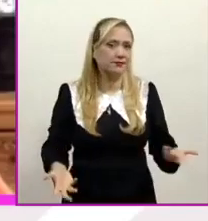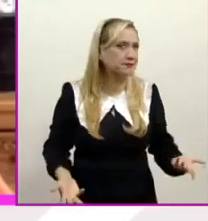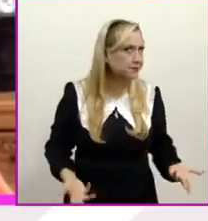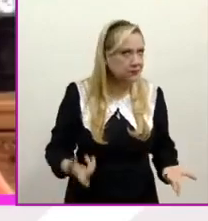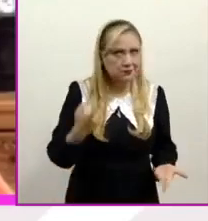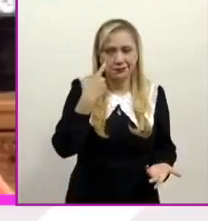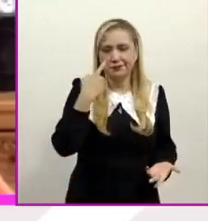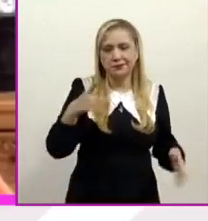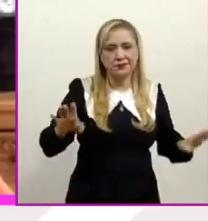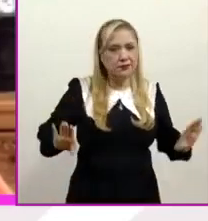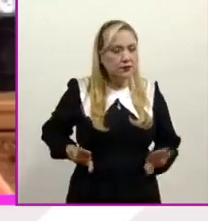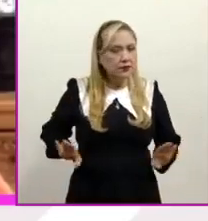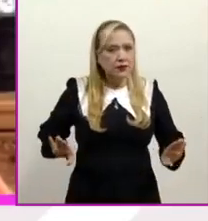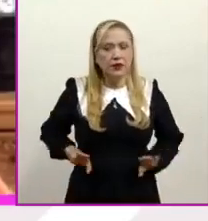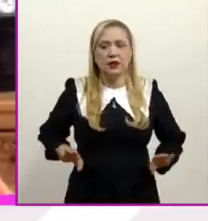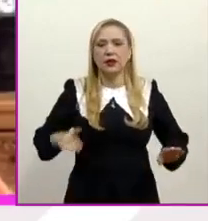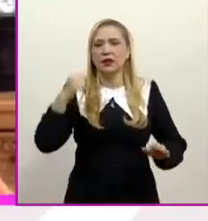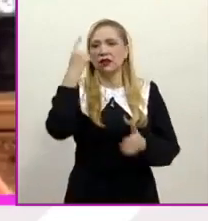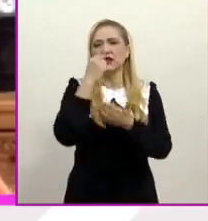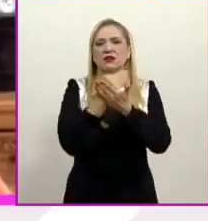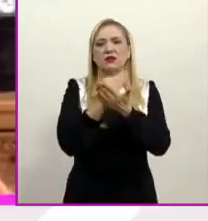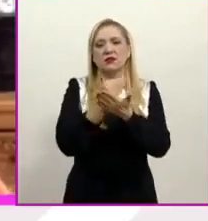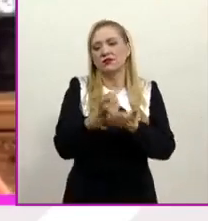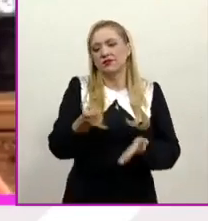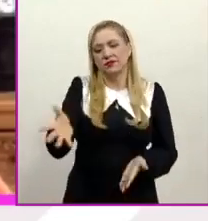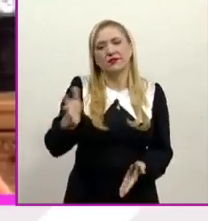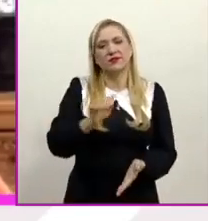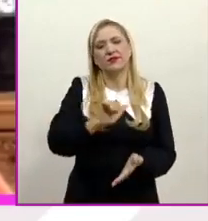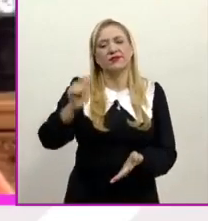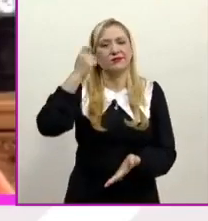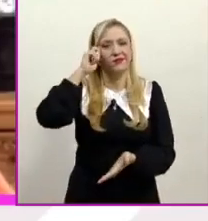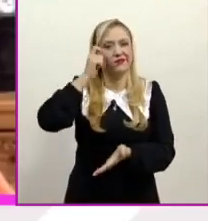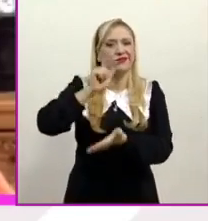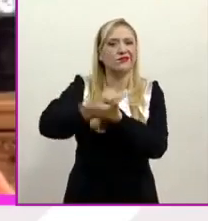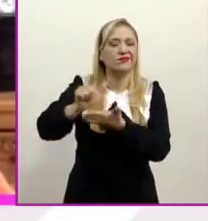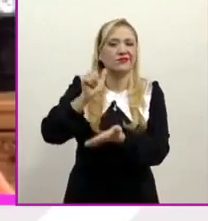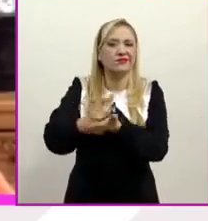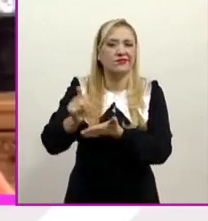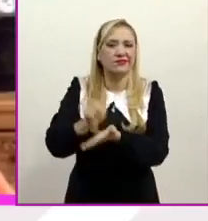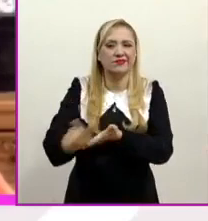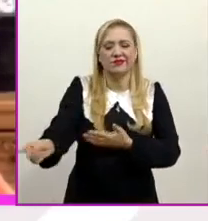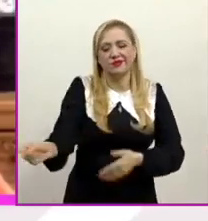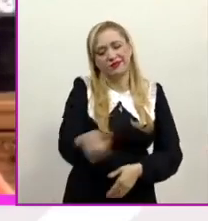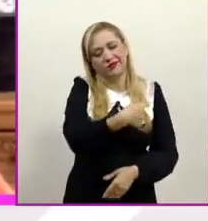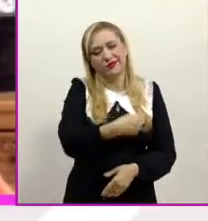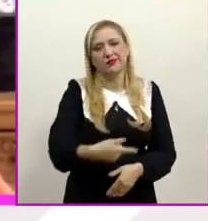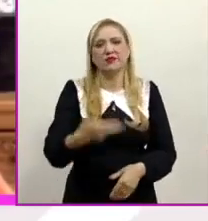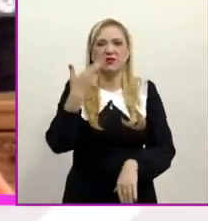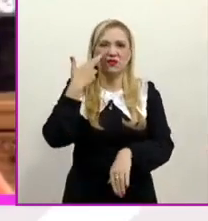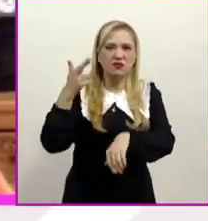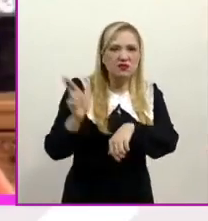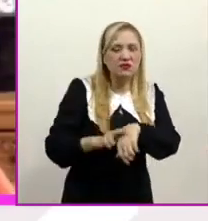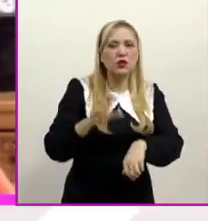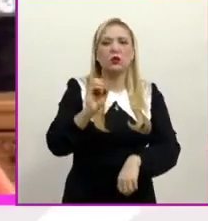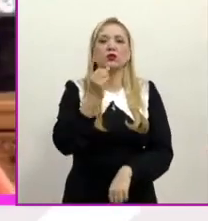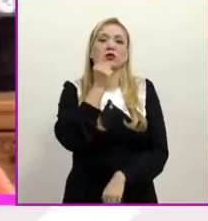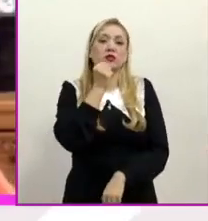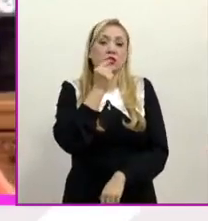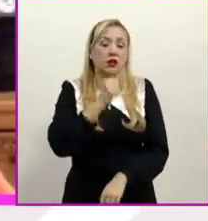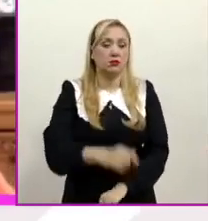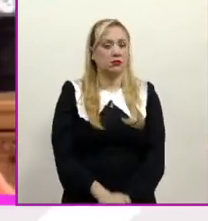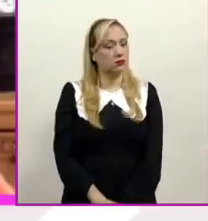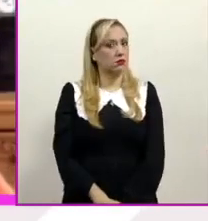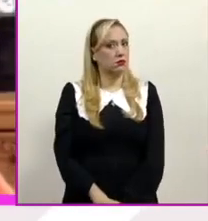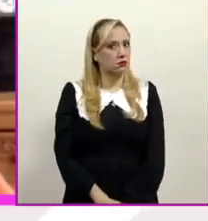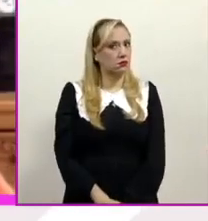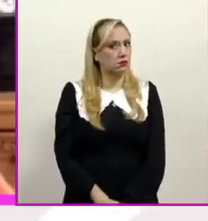común hallar personajes de piel morena estereotipados en papeles específicos, personal de limpieza, delincuentes, cuerpos de seguridad. Este tipo